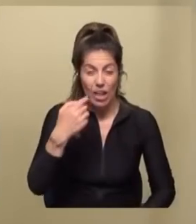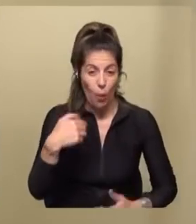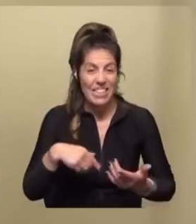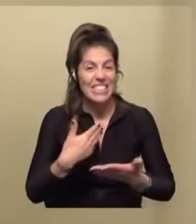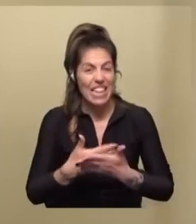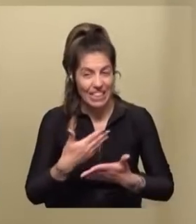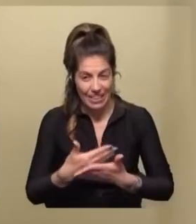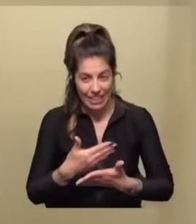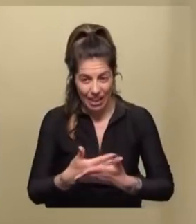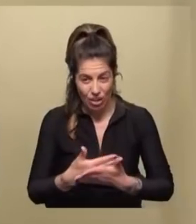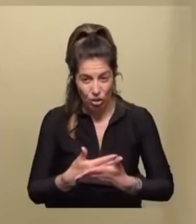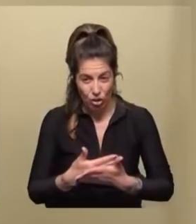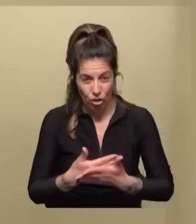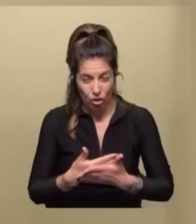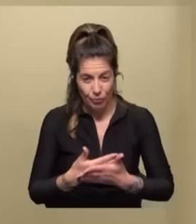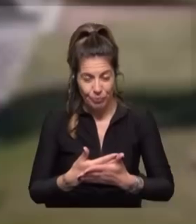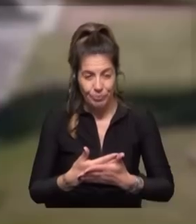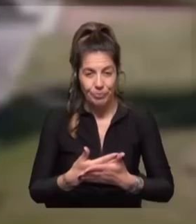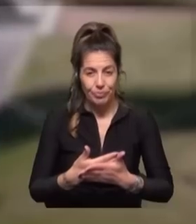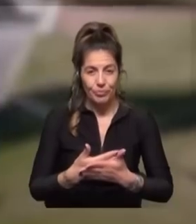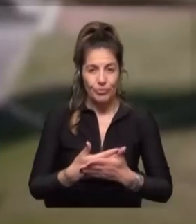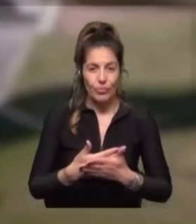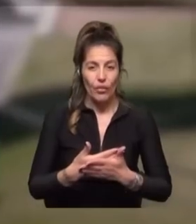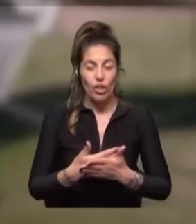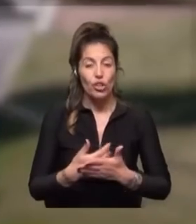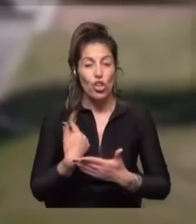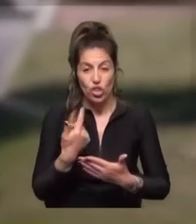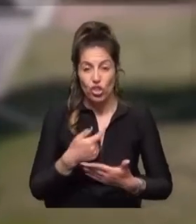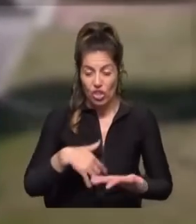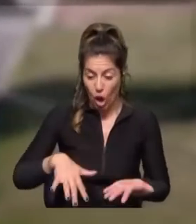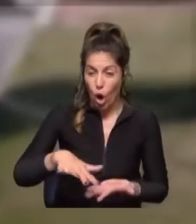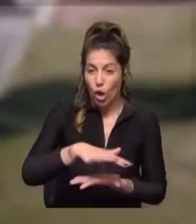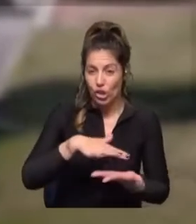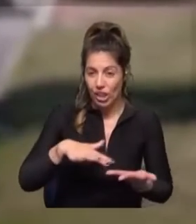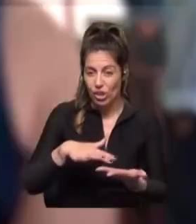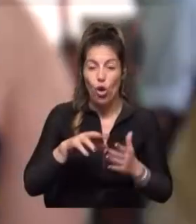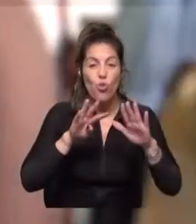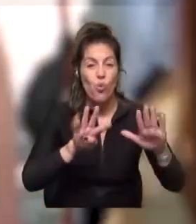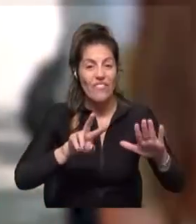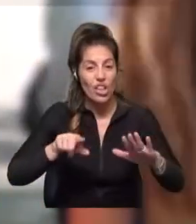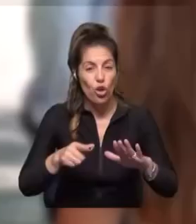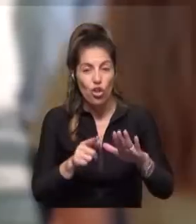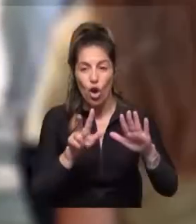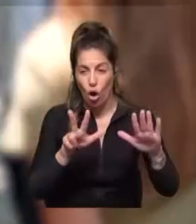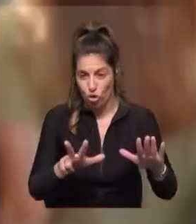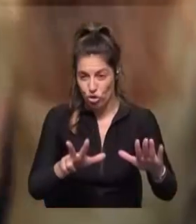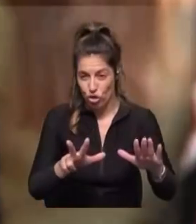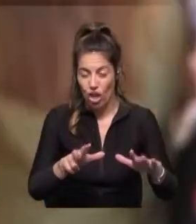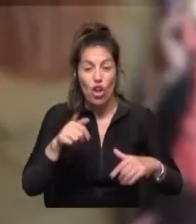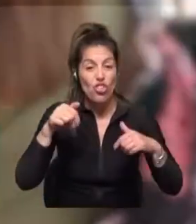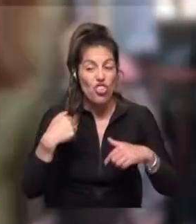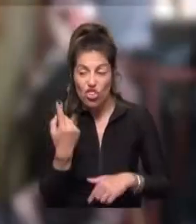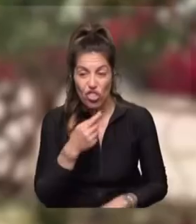cercano este donde nosotros este estamos en contexto sí 9 con 8 repito nosotros estamos en